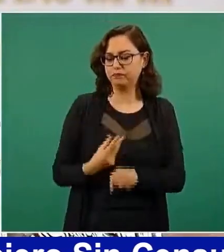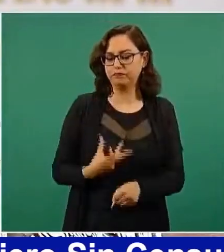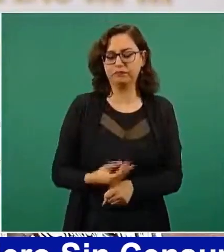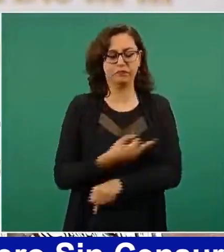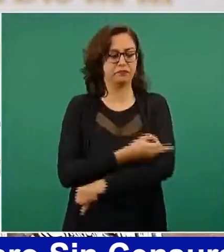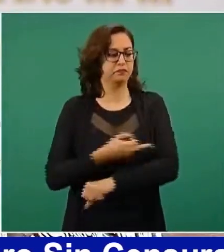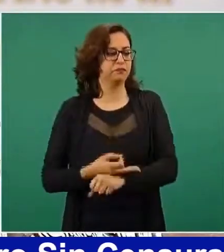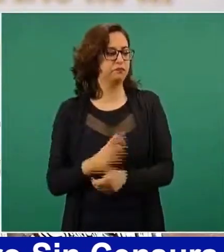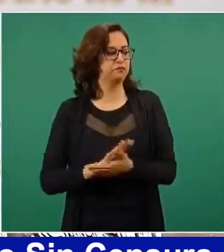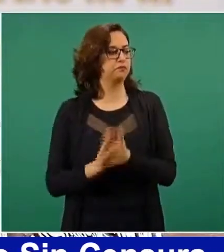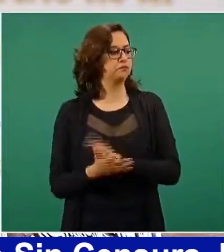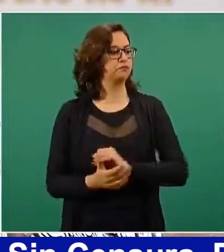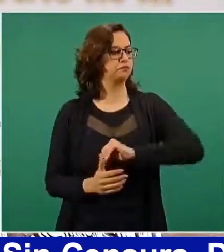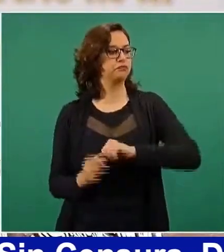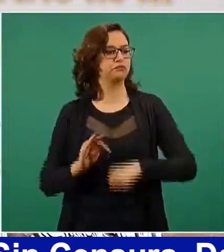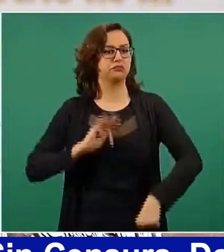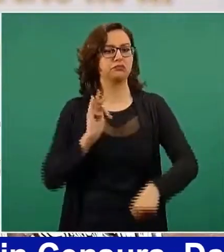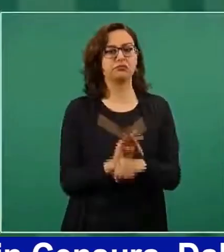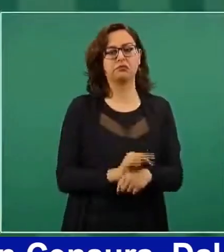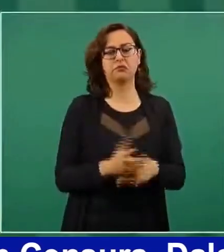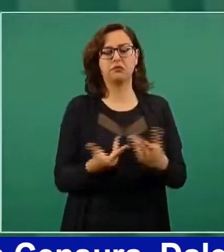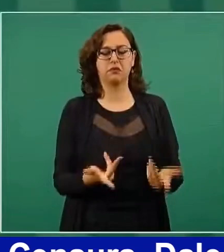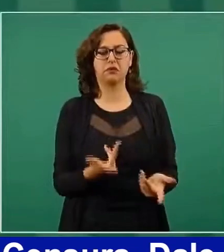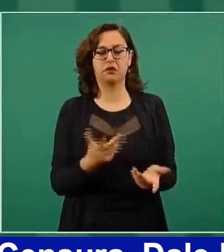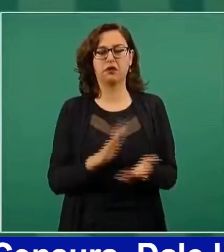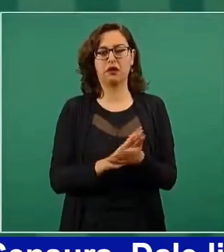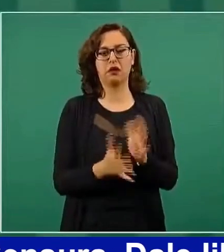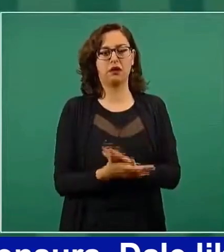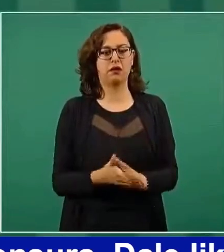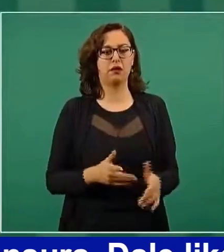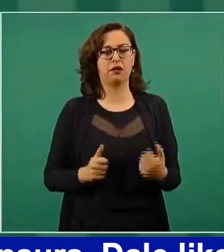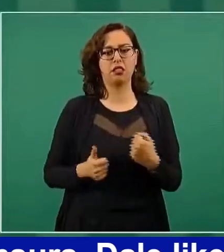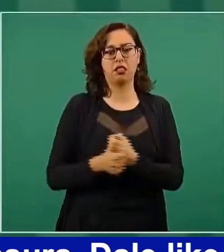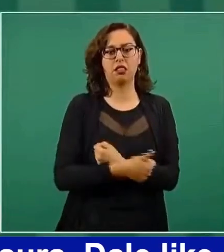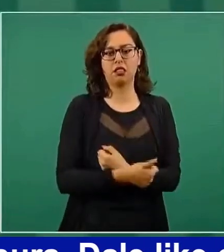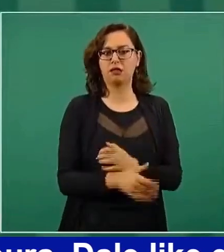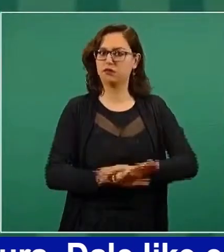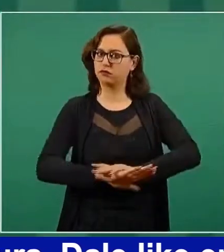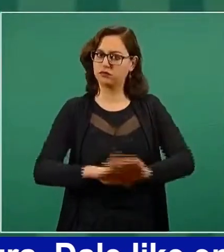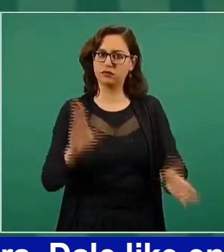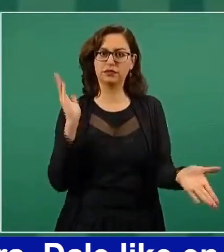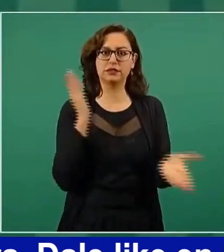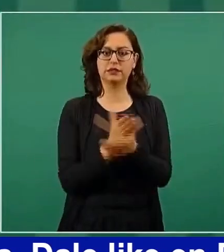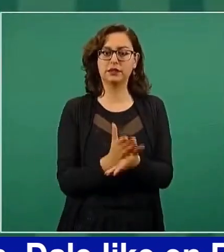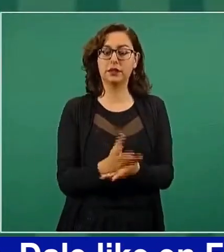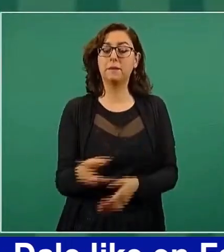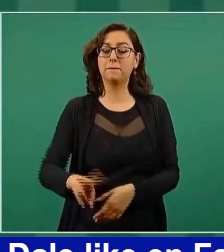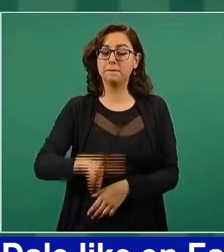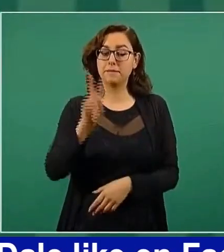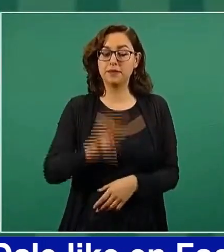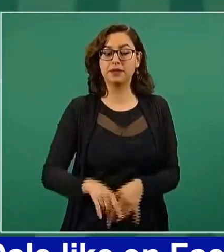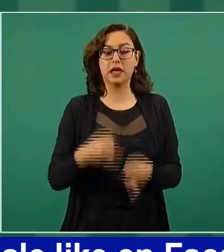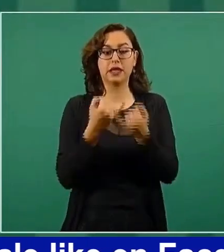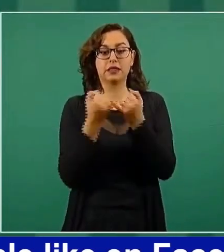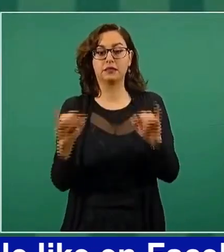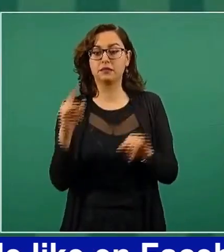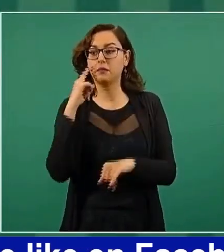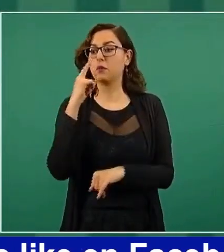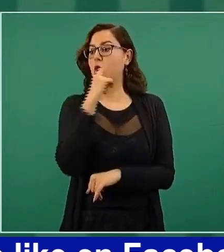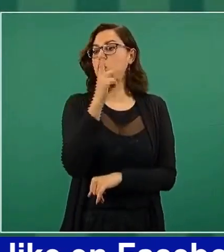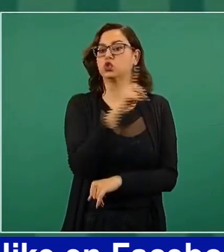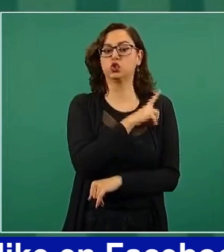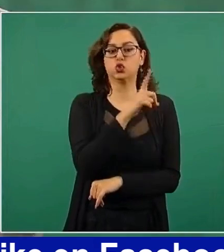influyentismo y que mantengan su independencia, su autonomía,